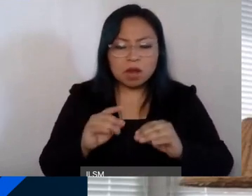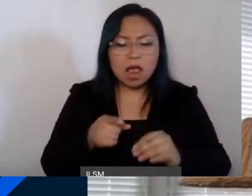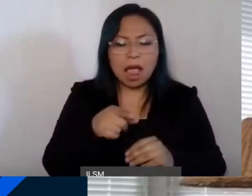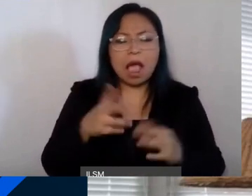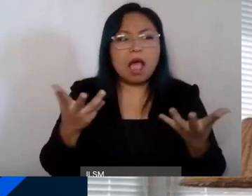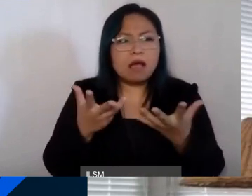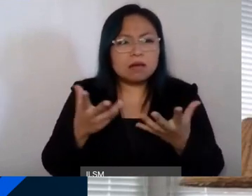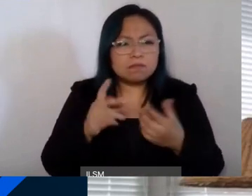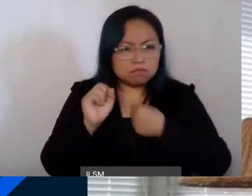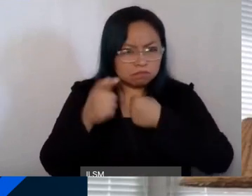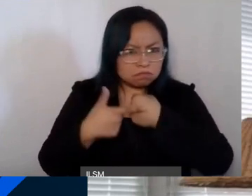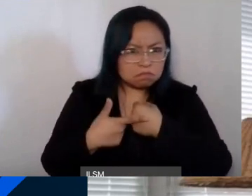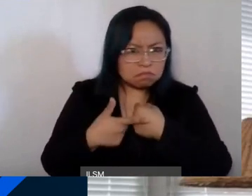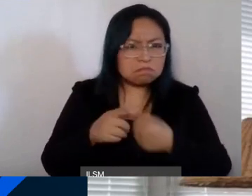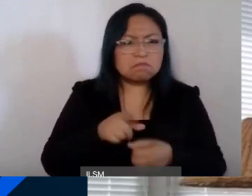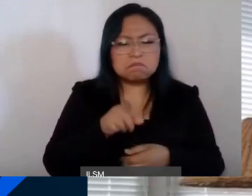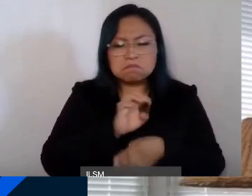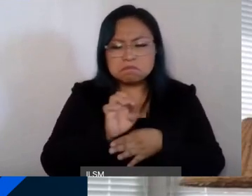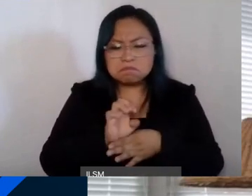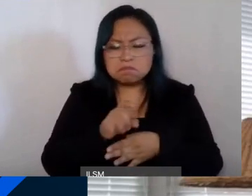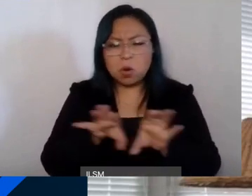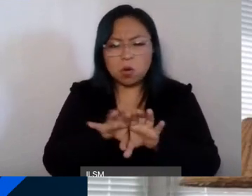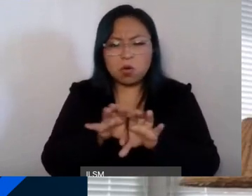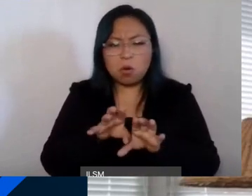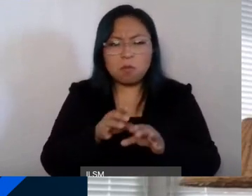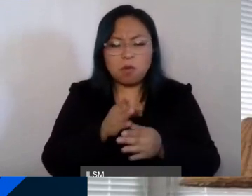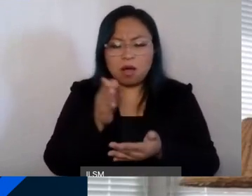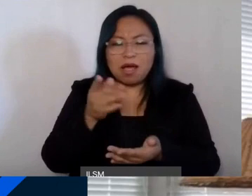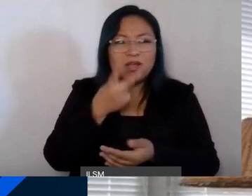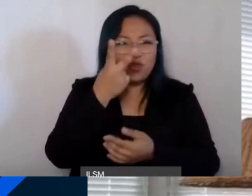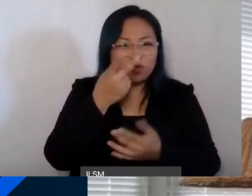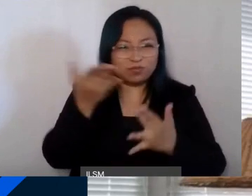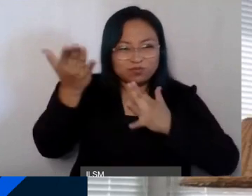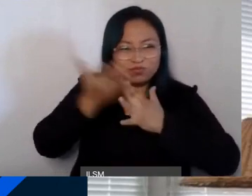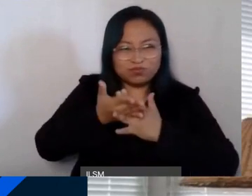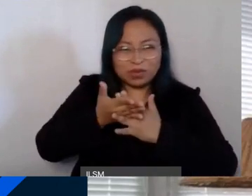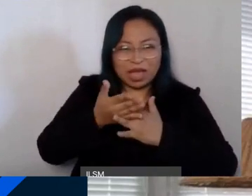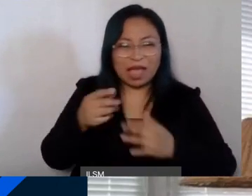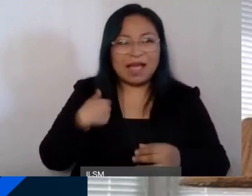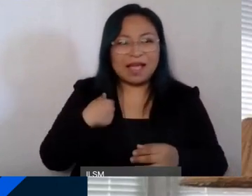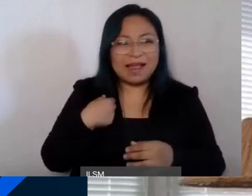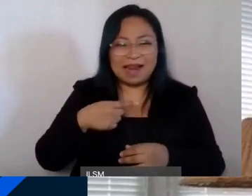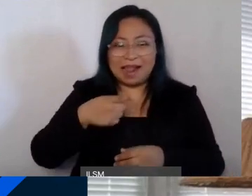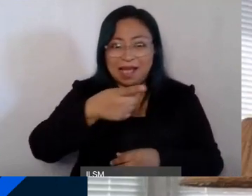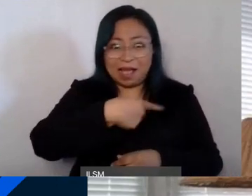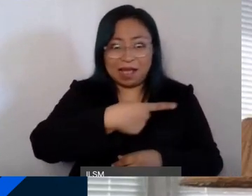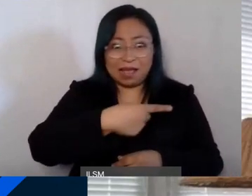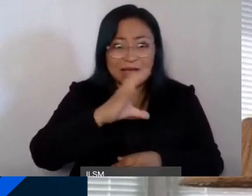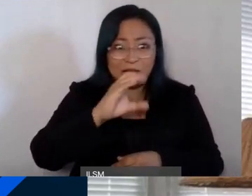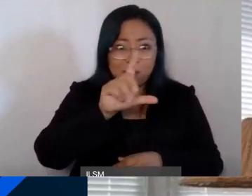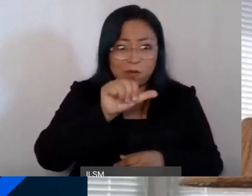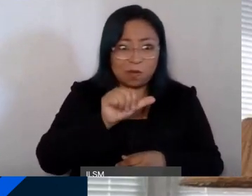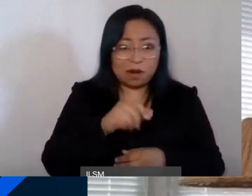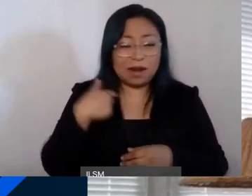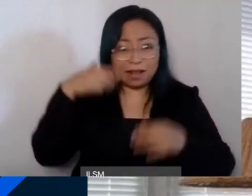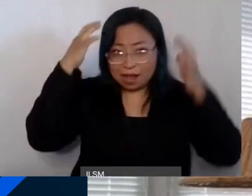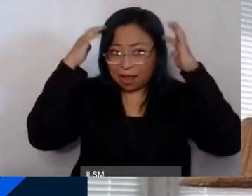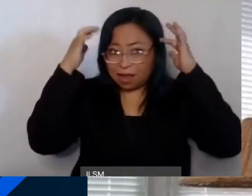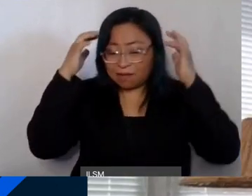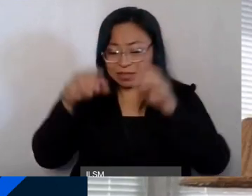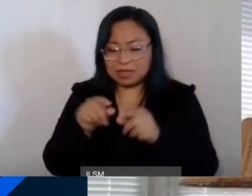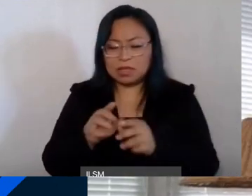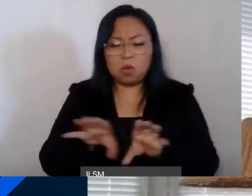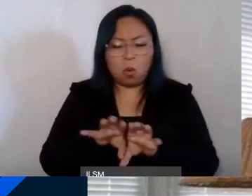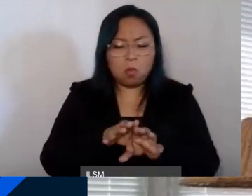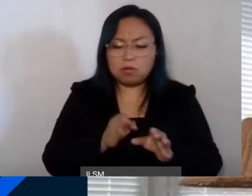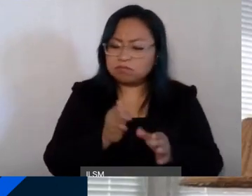divide en dos una parte de la cabeza y una parte de la cola para ver si saben todavía lo que